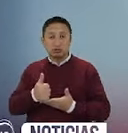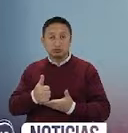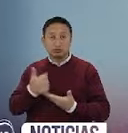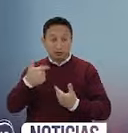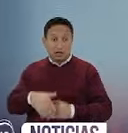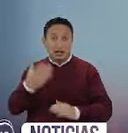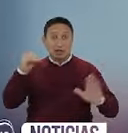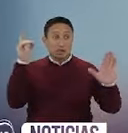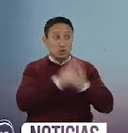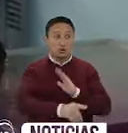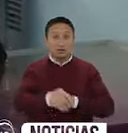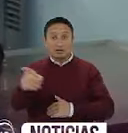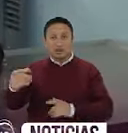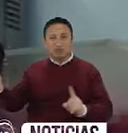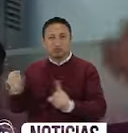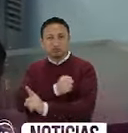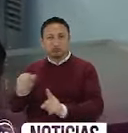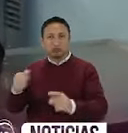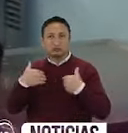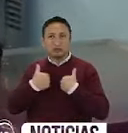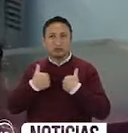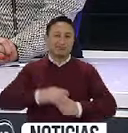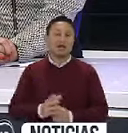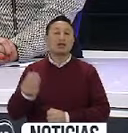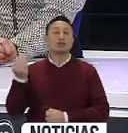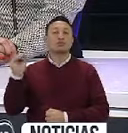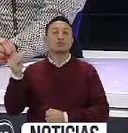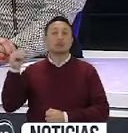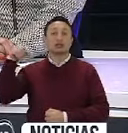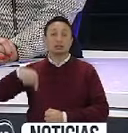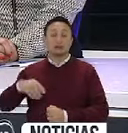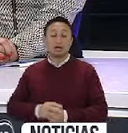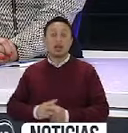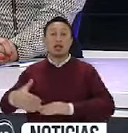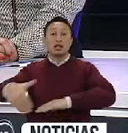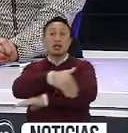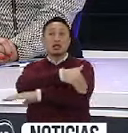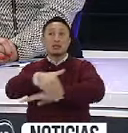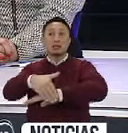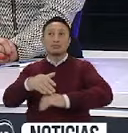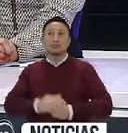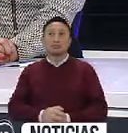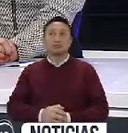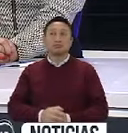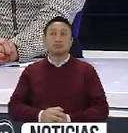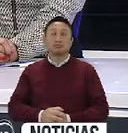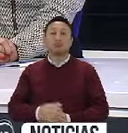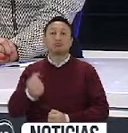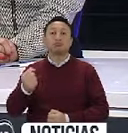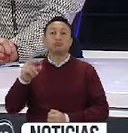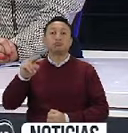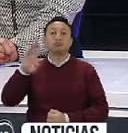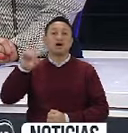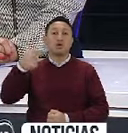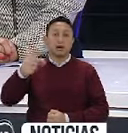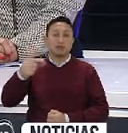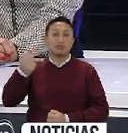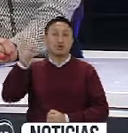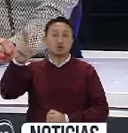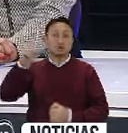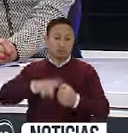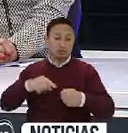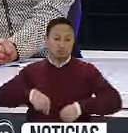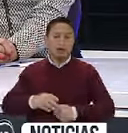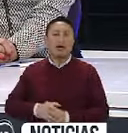denuncia penal por maltrato animal contemplada en el código. Fue atropellado en la calle Zumbagua, al sur de Quito. Según